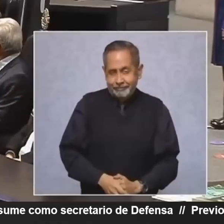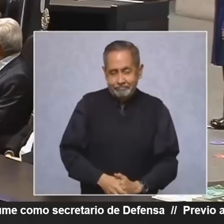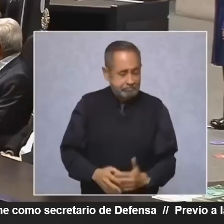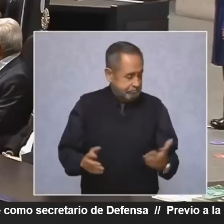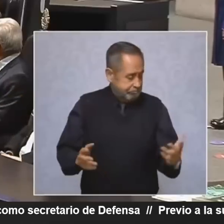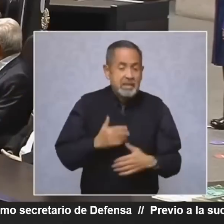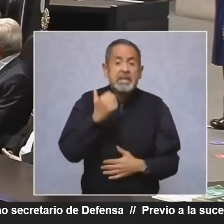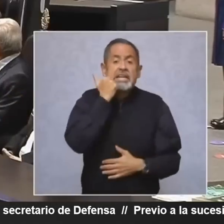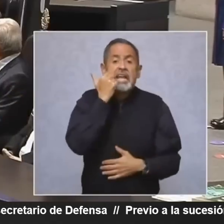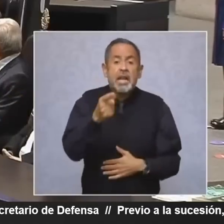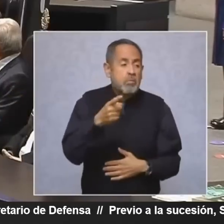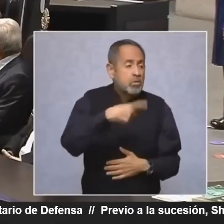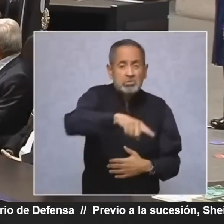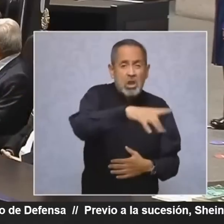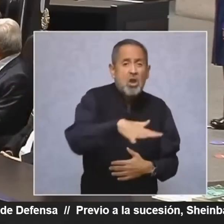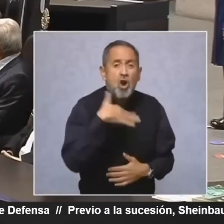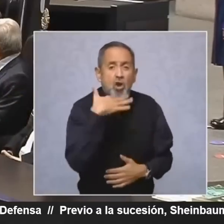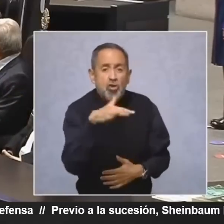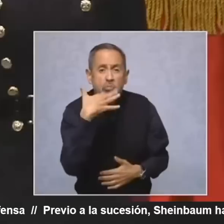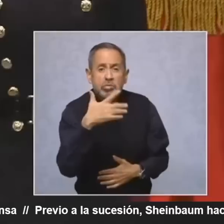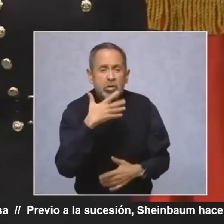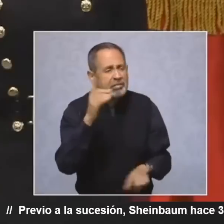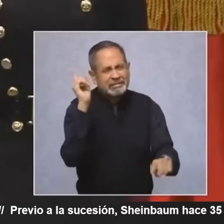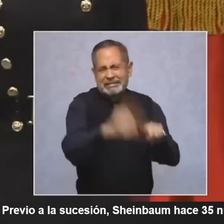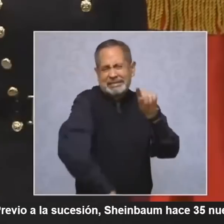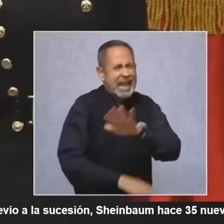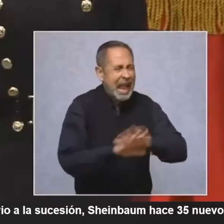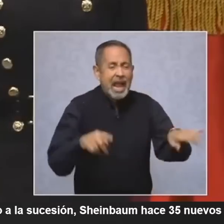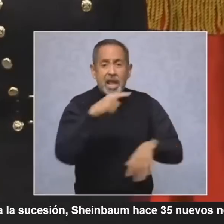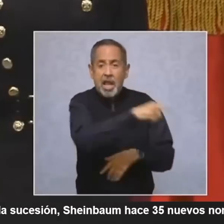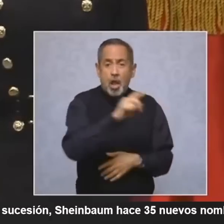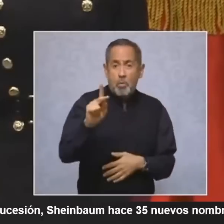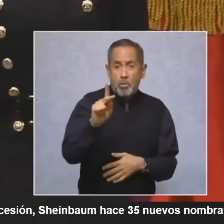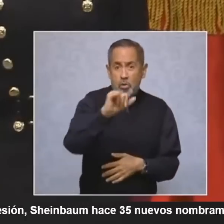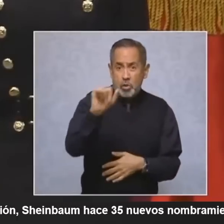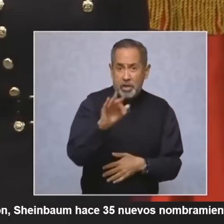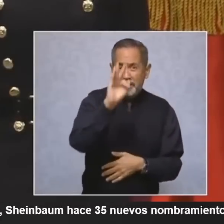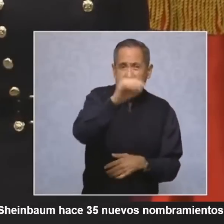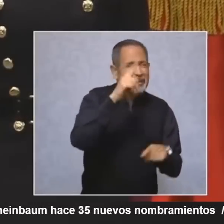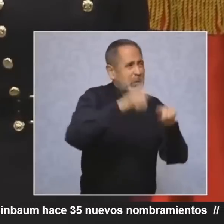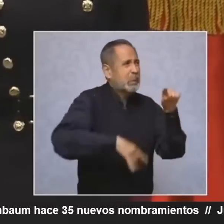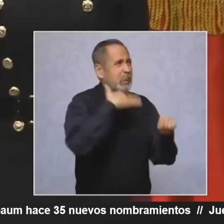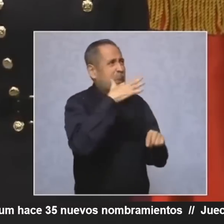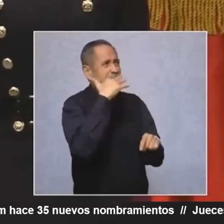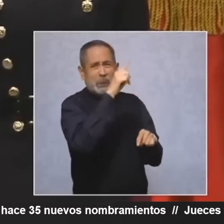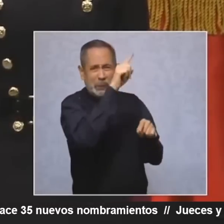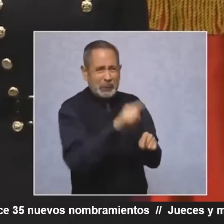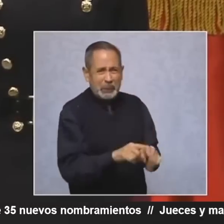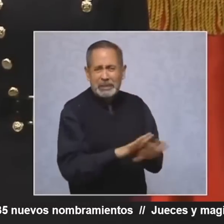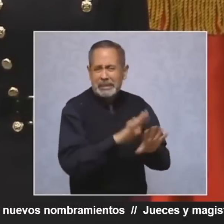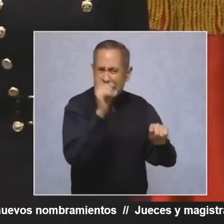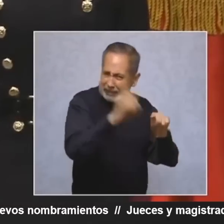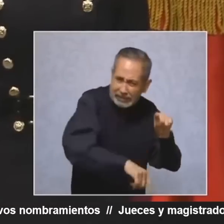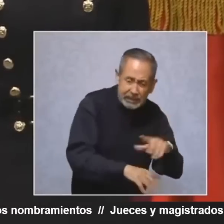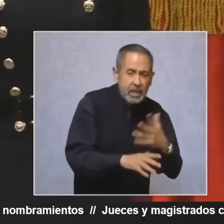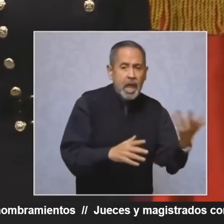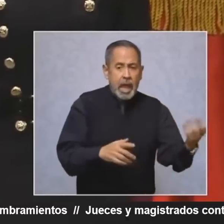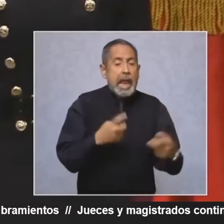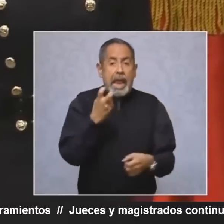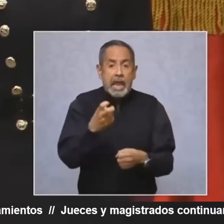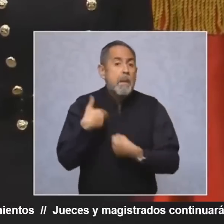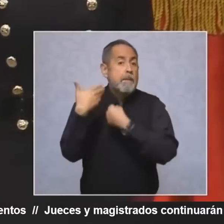Queremos que se termine la corrupción en el Poder Judicial. Es un proceso en donde habrá